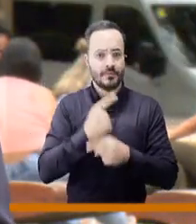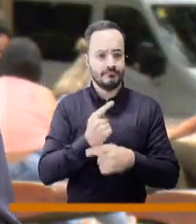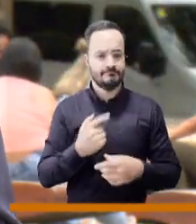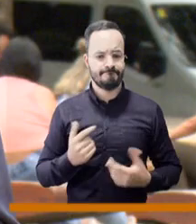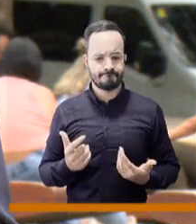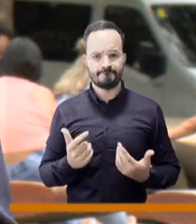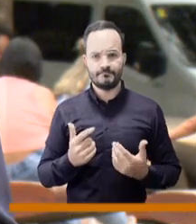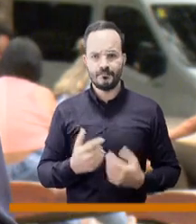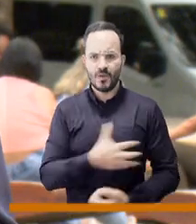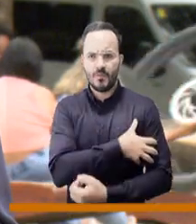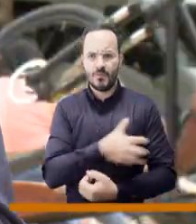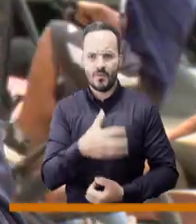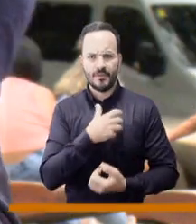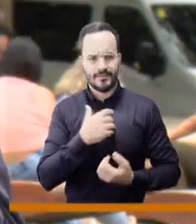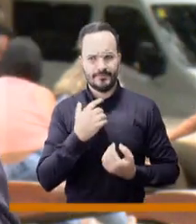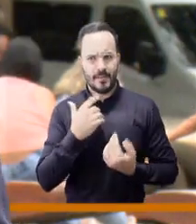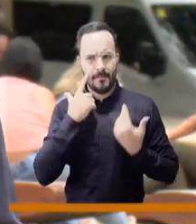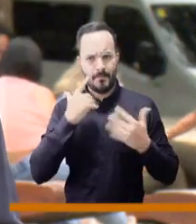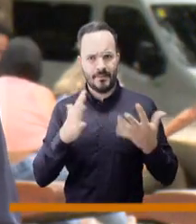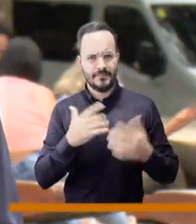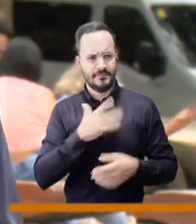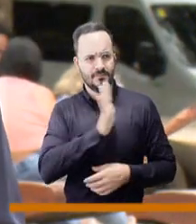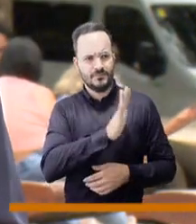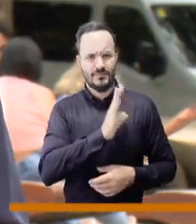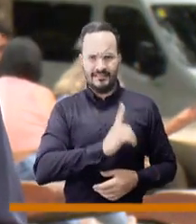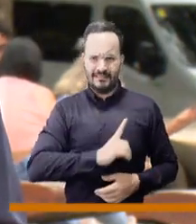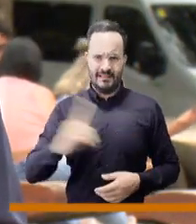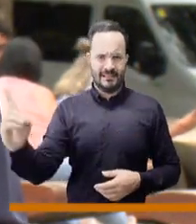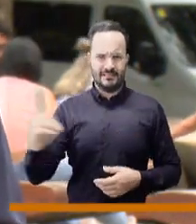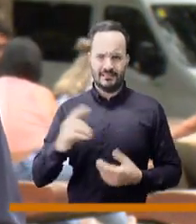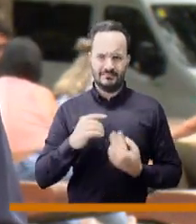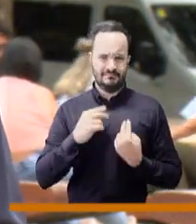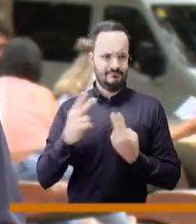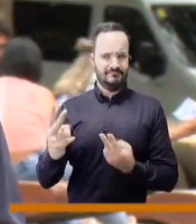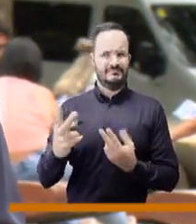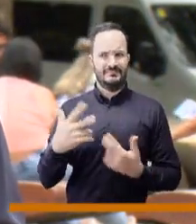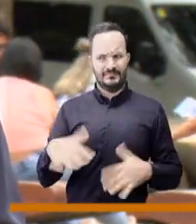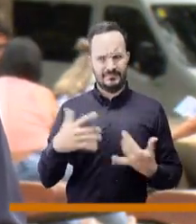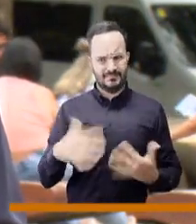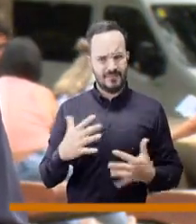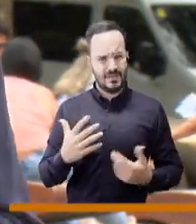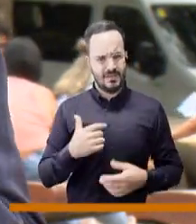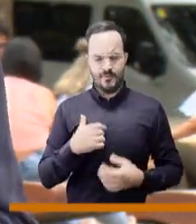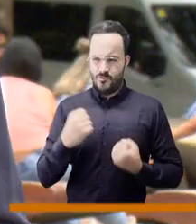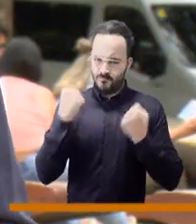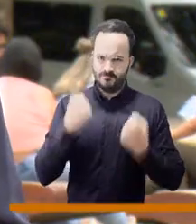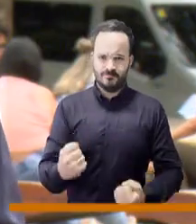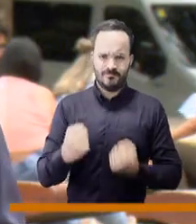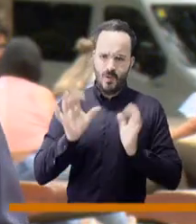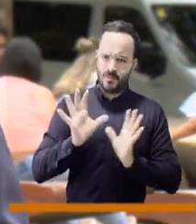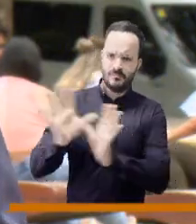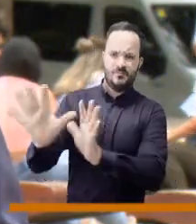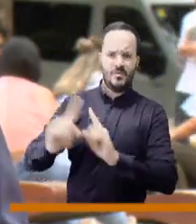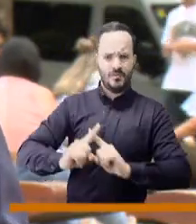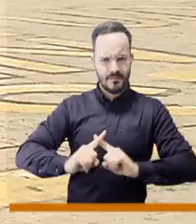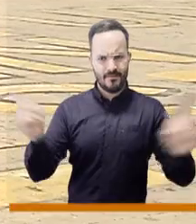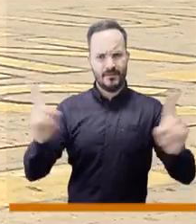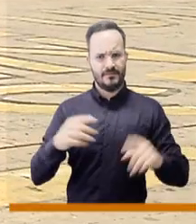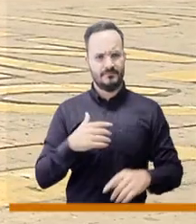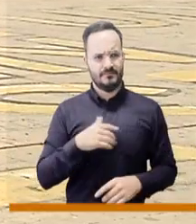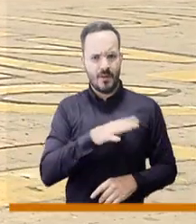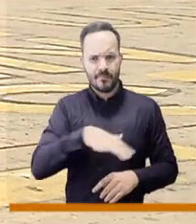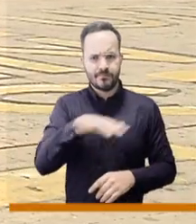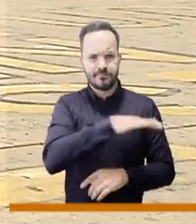poderes a la ultraderecha de este país y de la región de América Latina, y a los poderes de